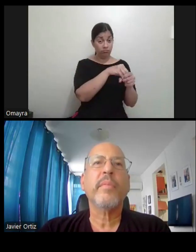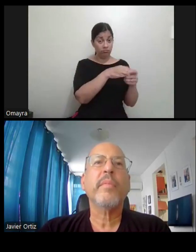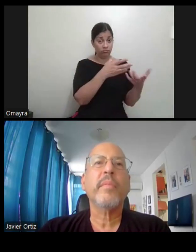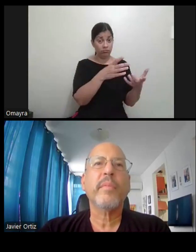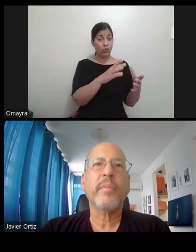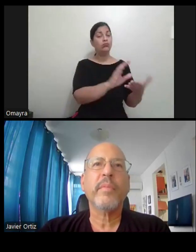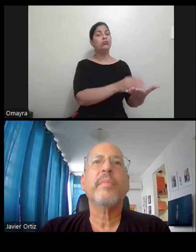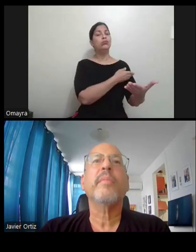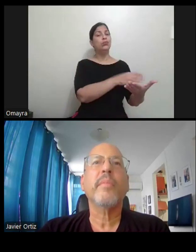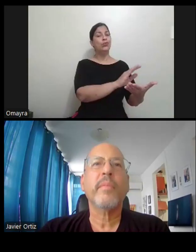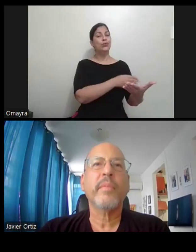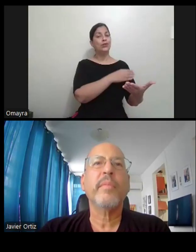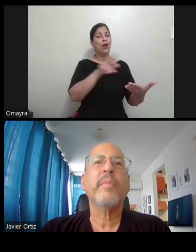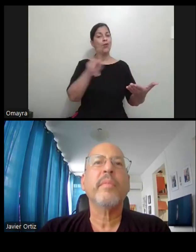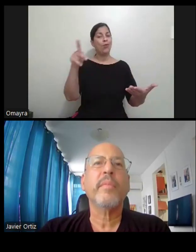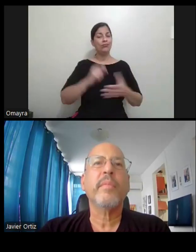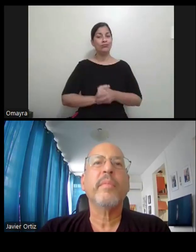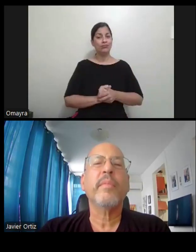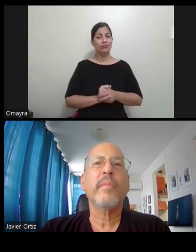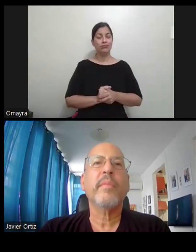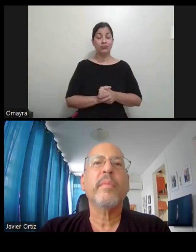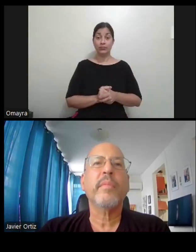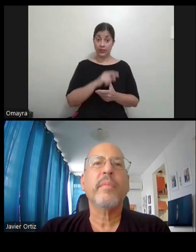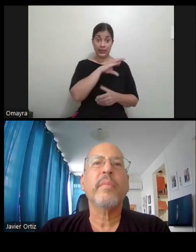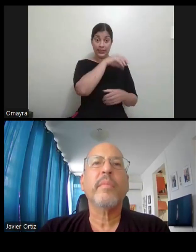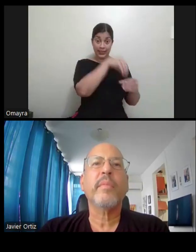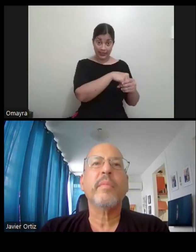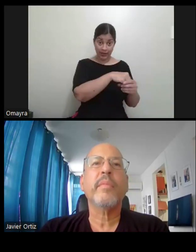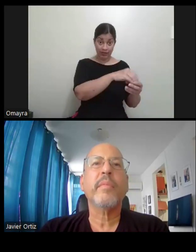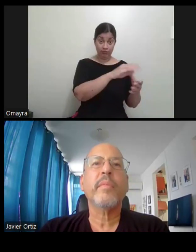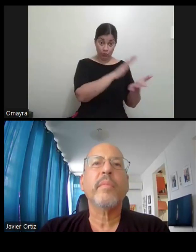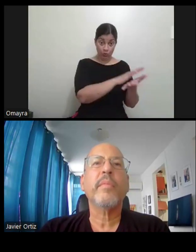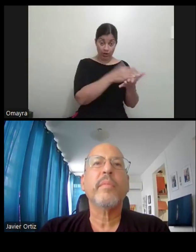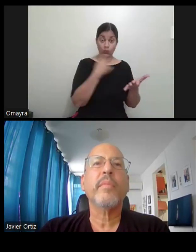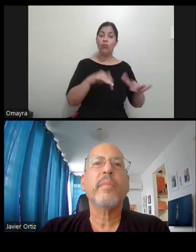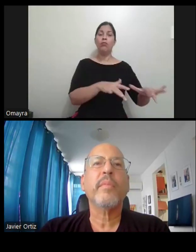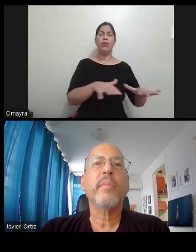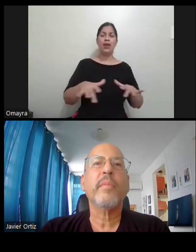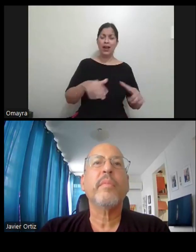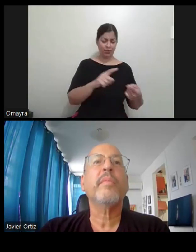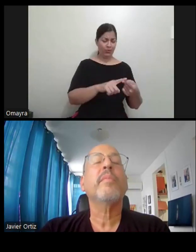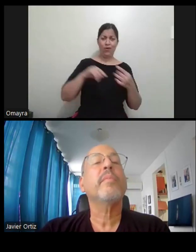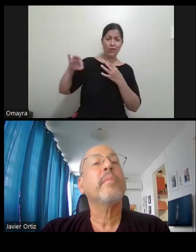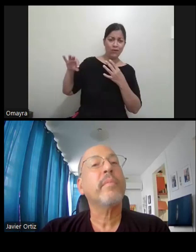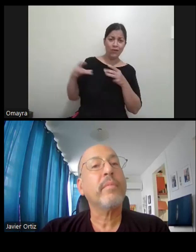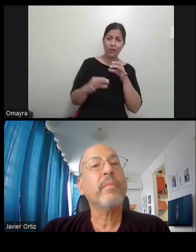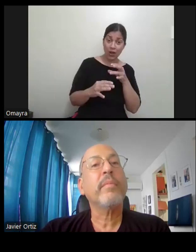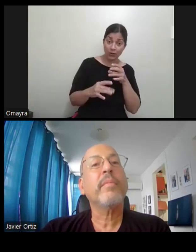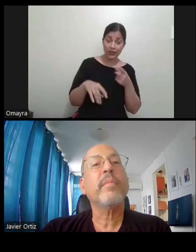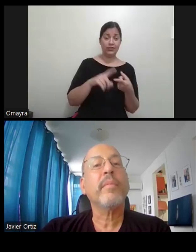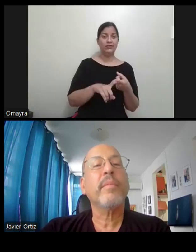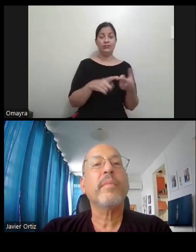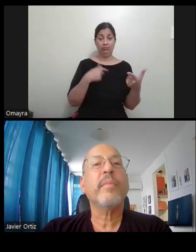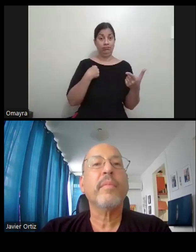popular. Y en esa escuela había un piano en el salón y había flautas dulces y así empecé. Y